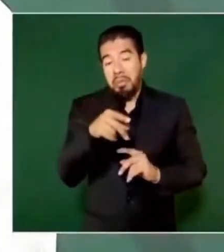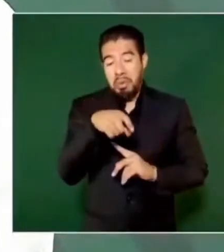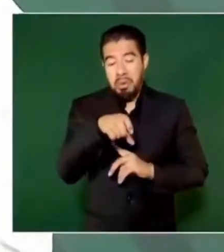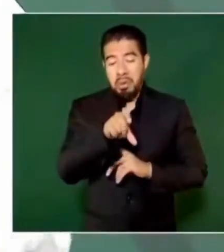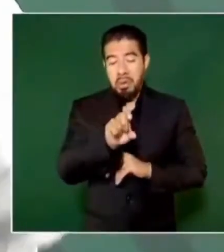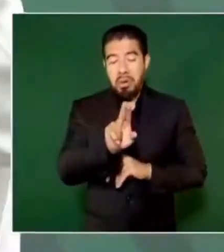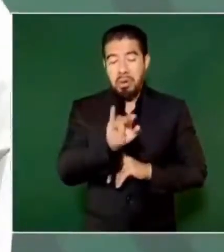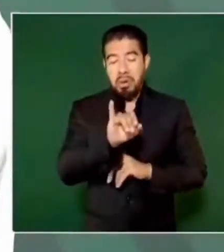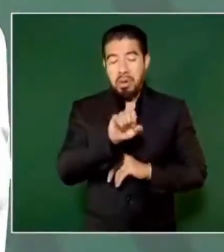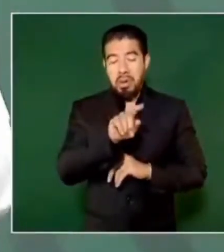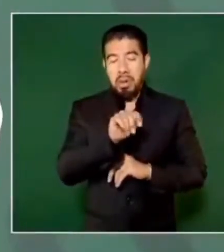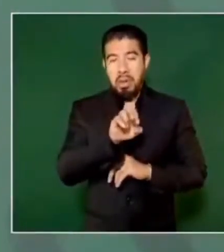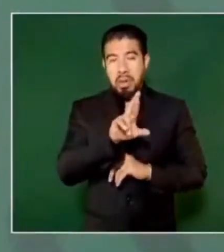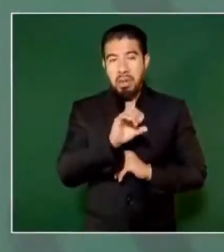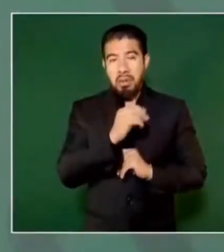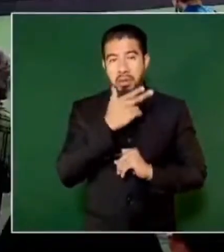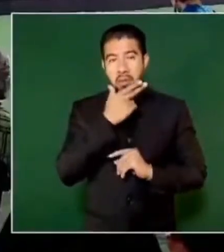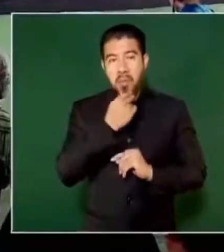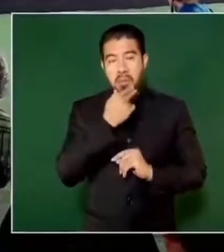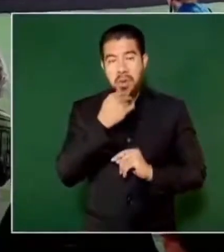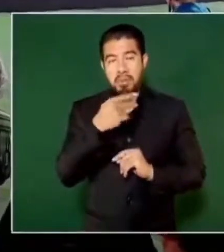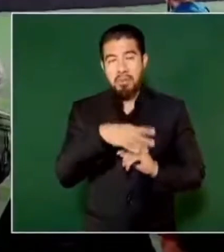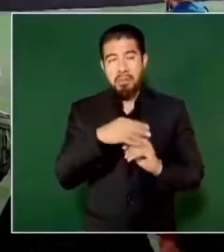otros que están reclutando